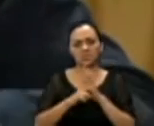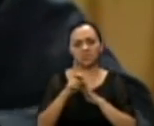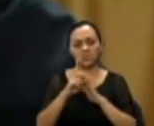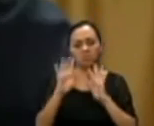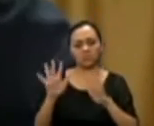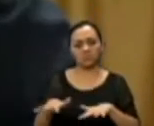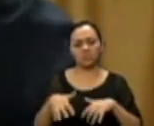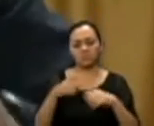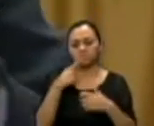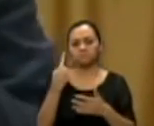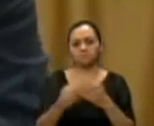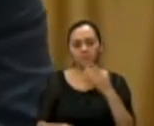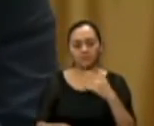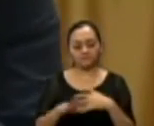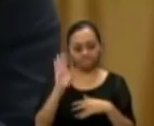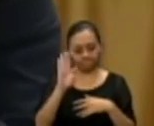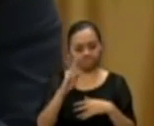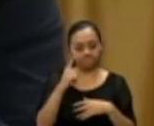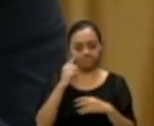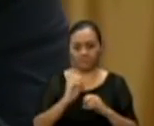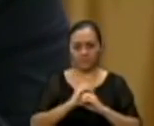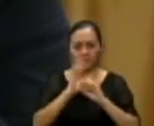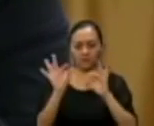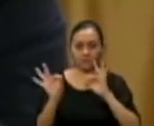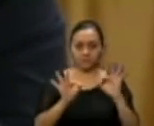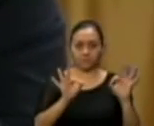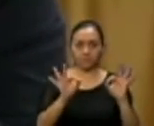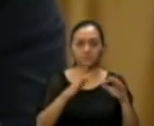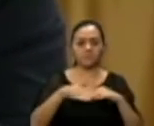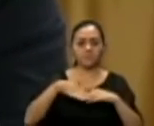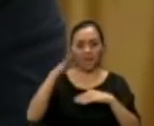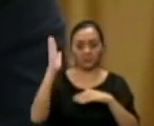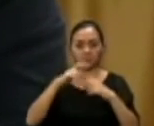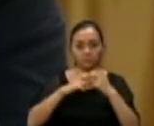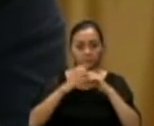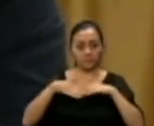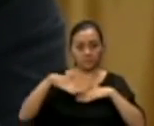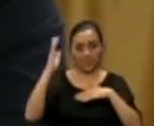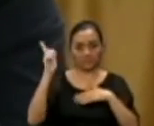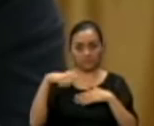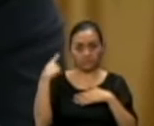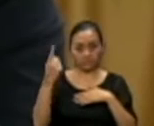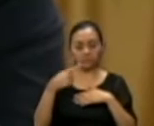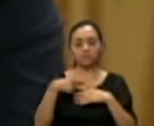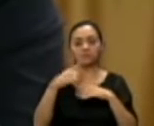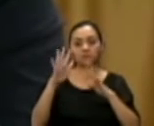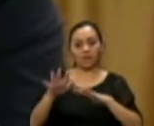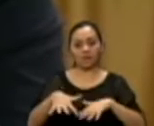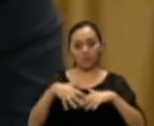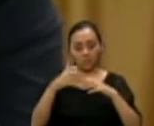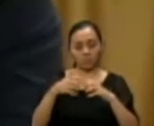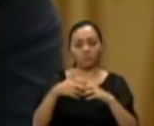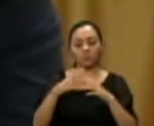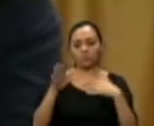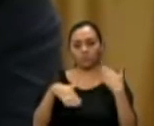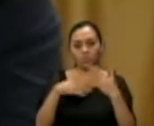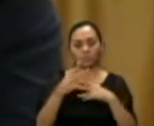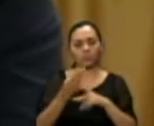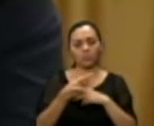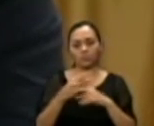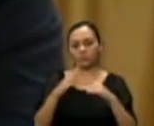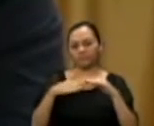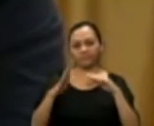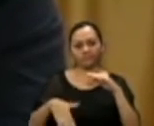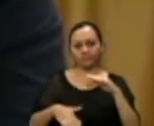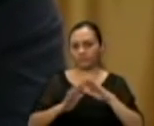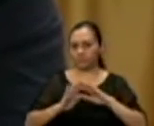para miren no el mayor problema de el sector agrícola y pecuario ecuatoriano es la baja productividad